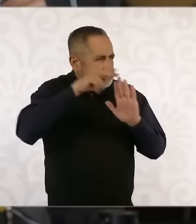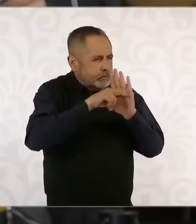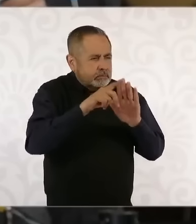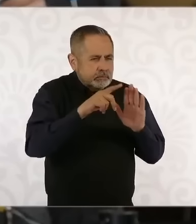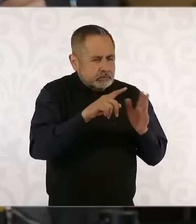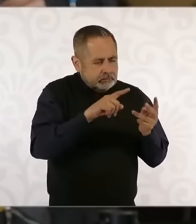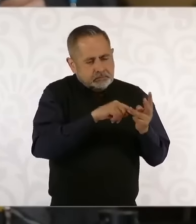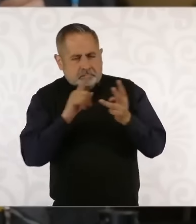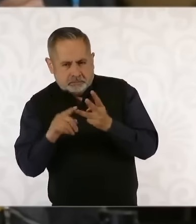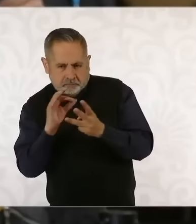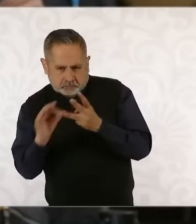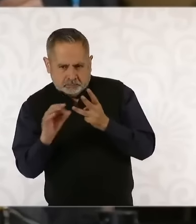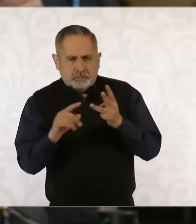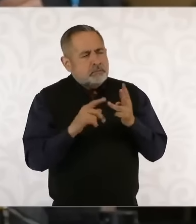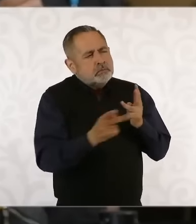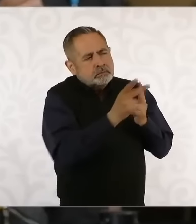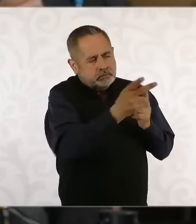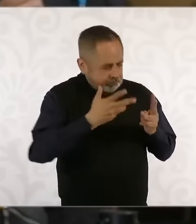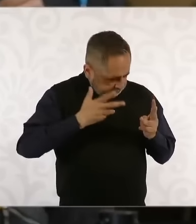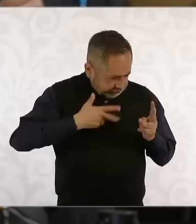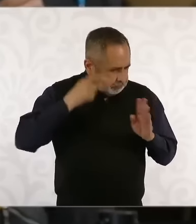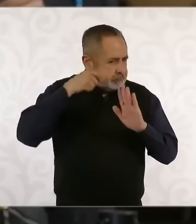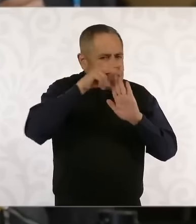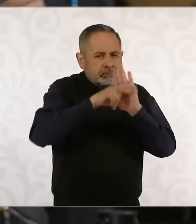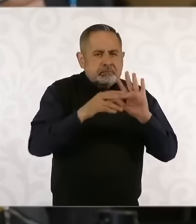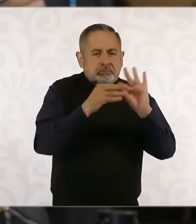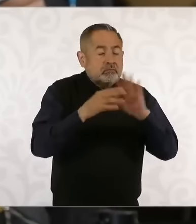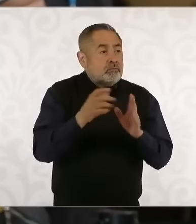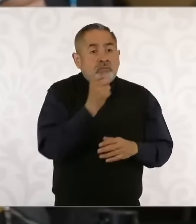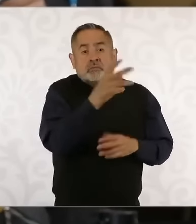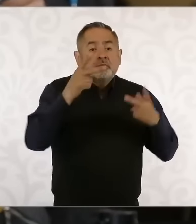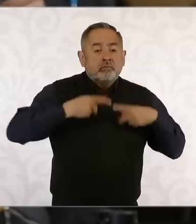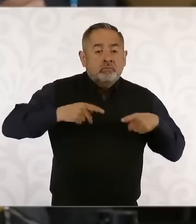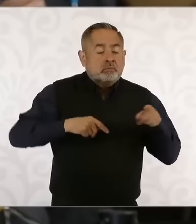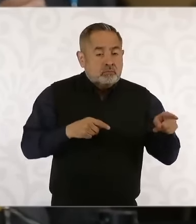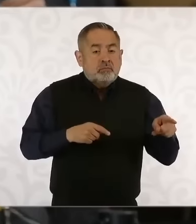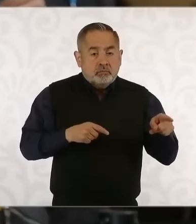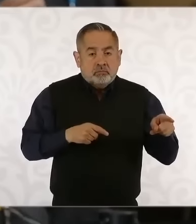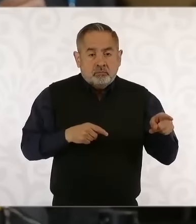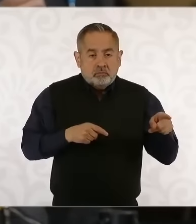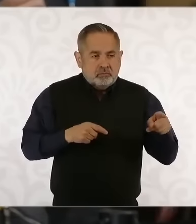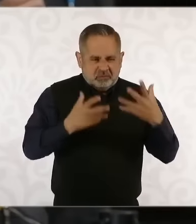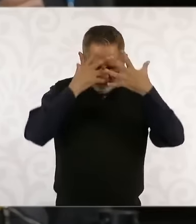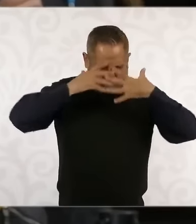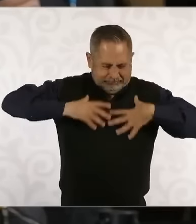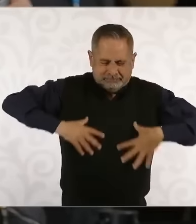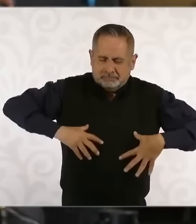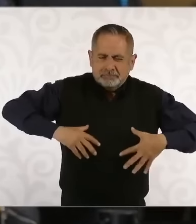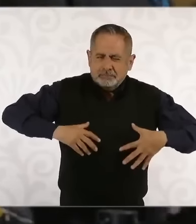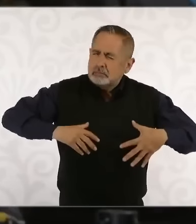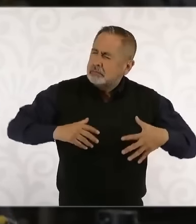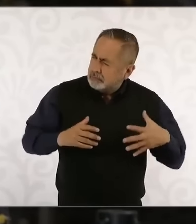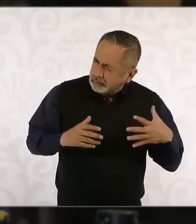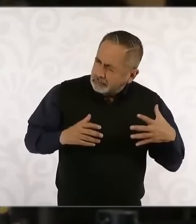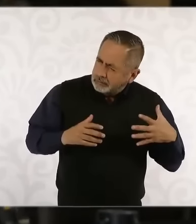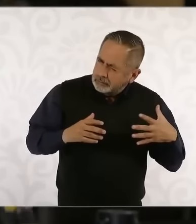con mi última pregunta, es que uno de las varias personas, su aspecto no era, digamos,